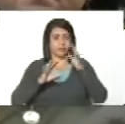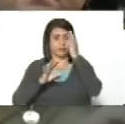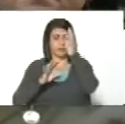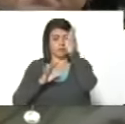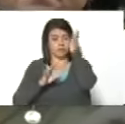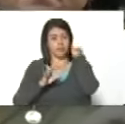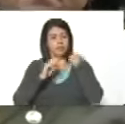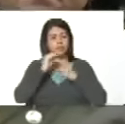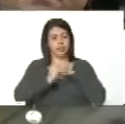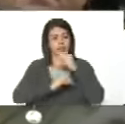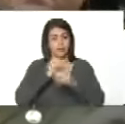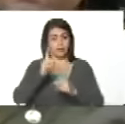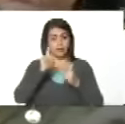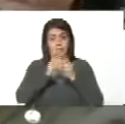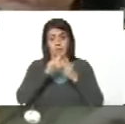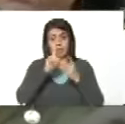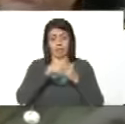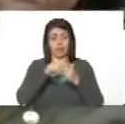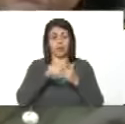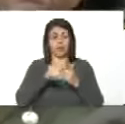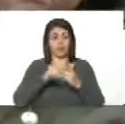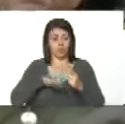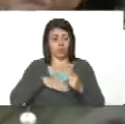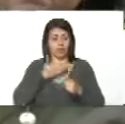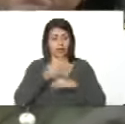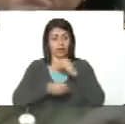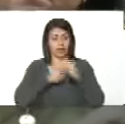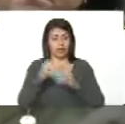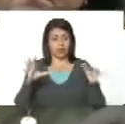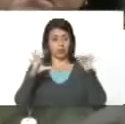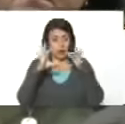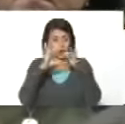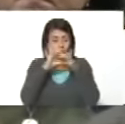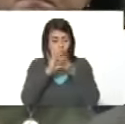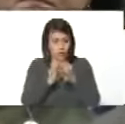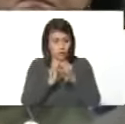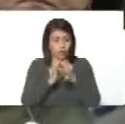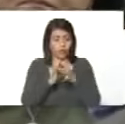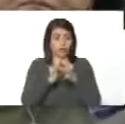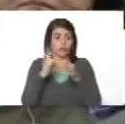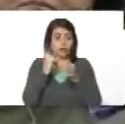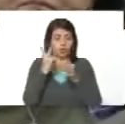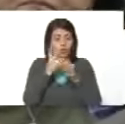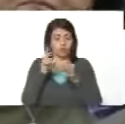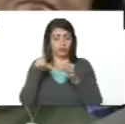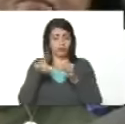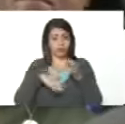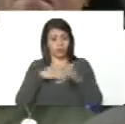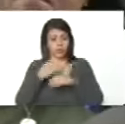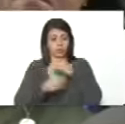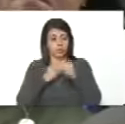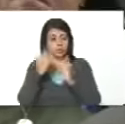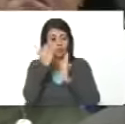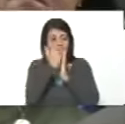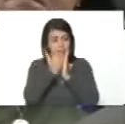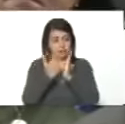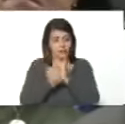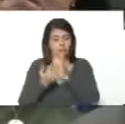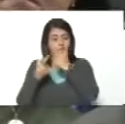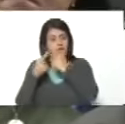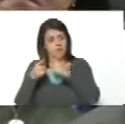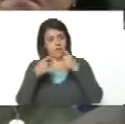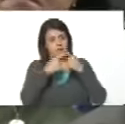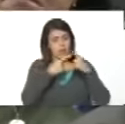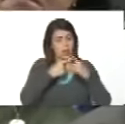pues se basó primeramente en poder establecer los lazos bilaterales para así luego poder tener una agenda